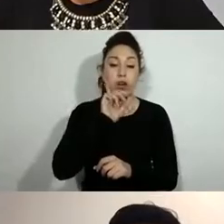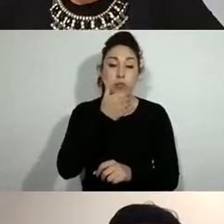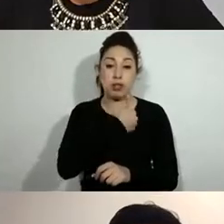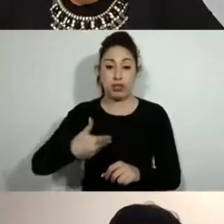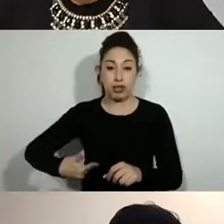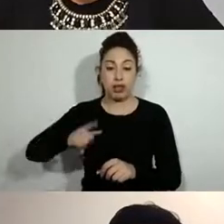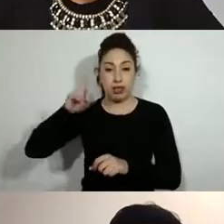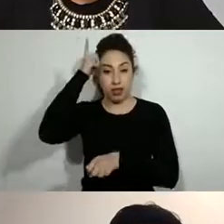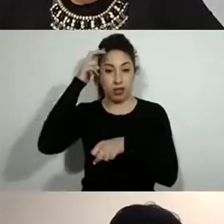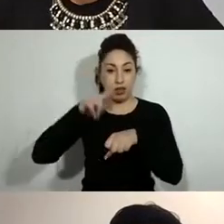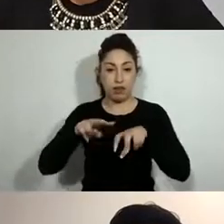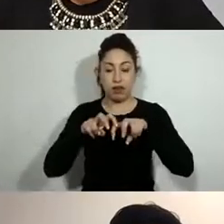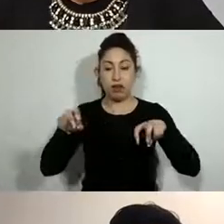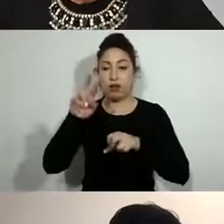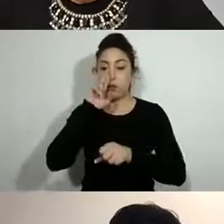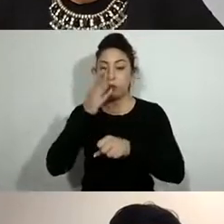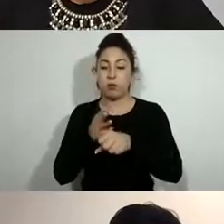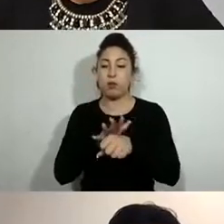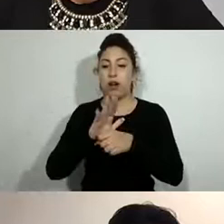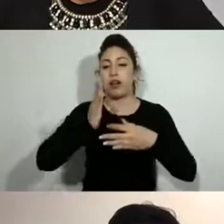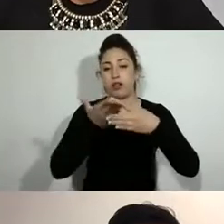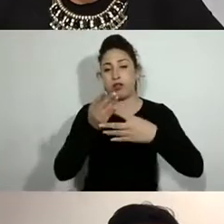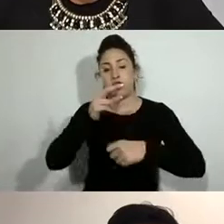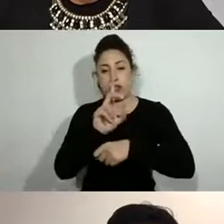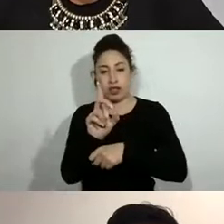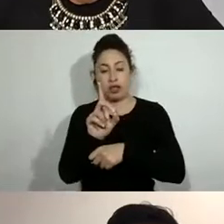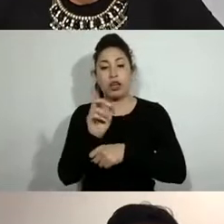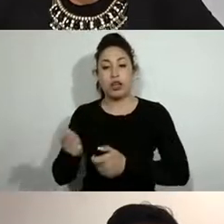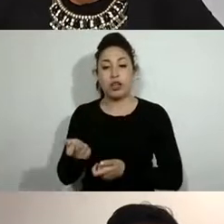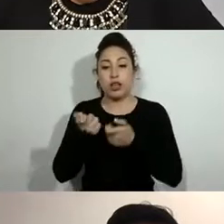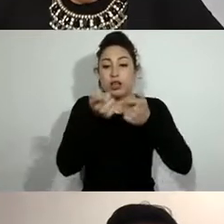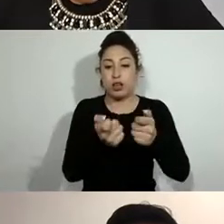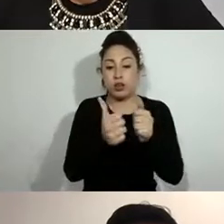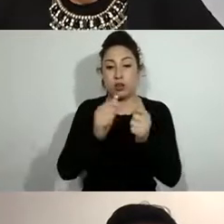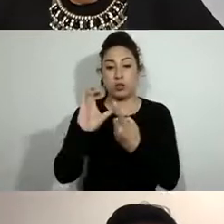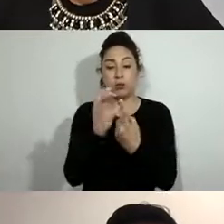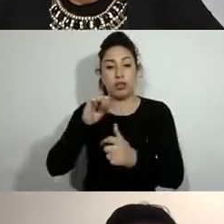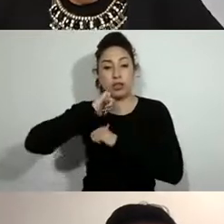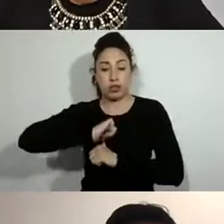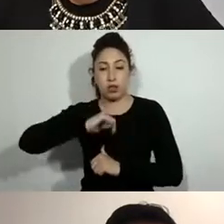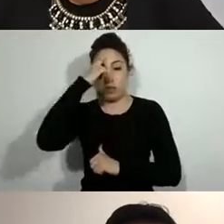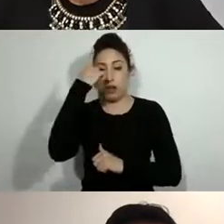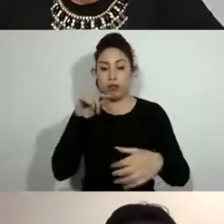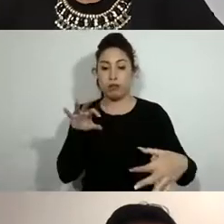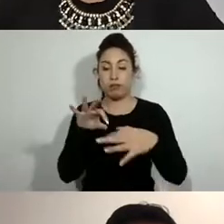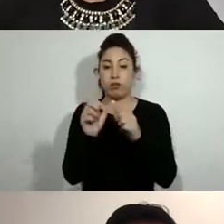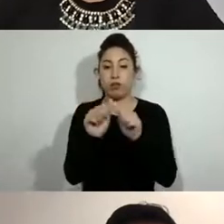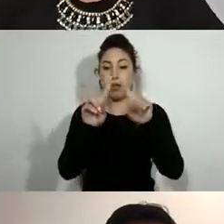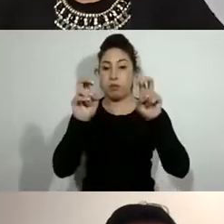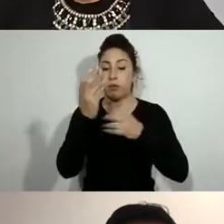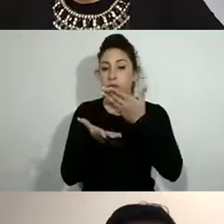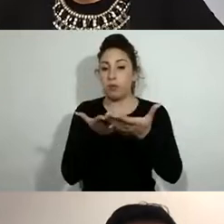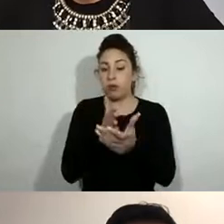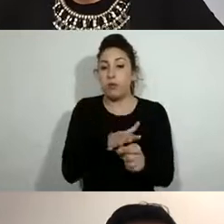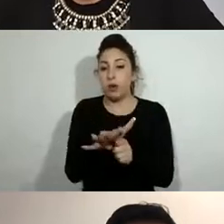las siguientes. Fracción 30. Turnar a las comisiones o comités respectivos los asuntos de su competencia, a efecto de